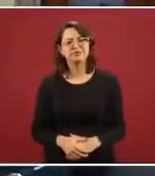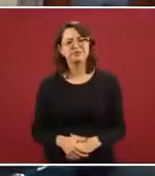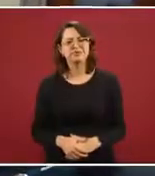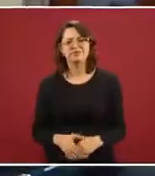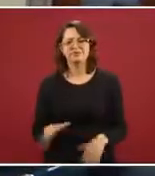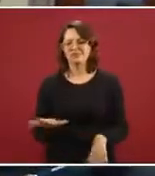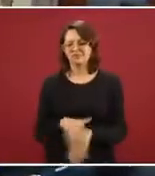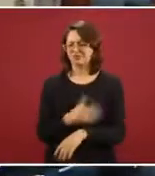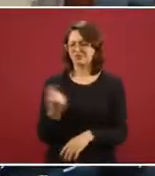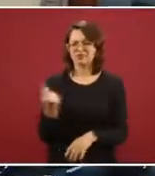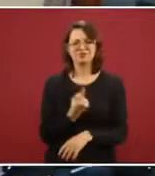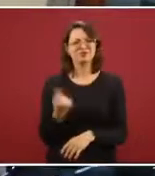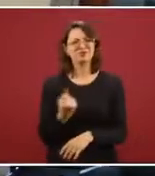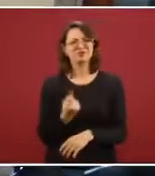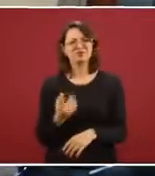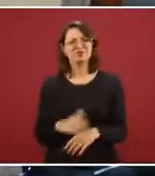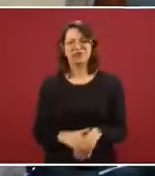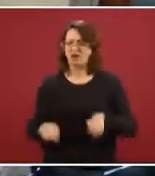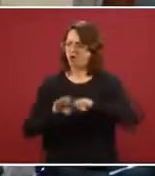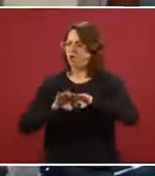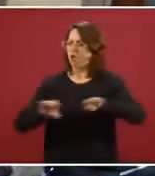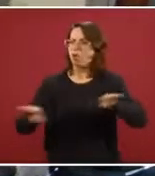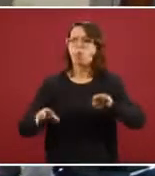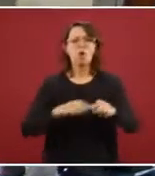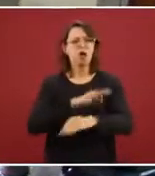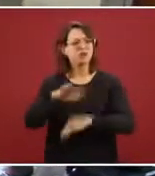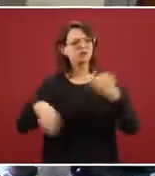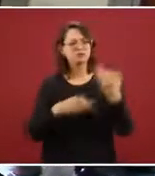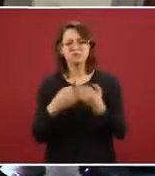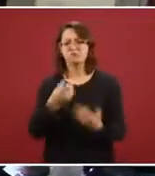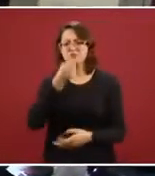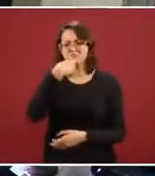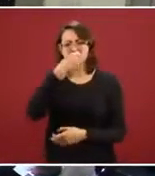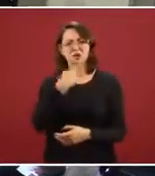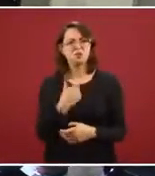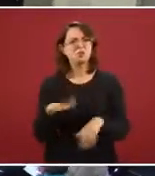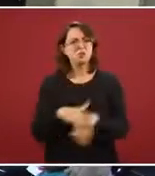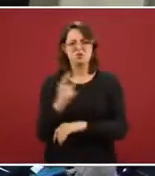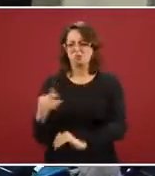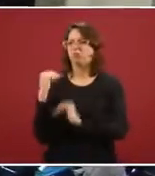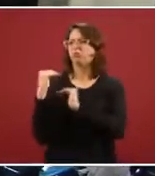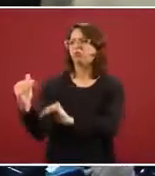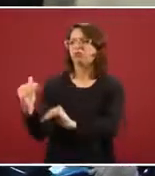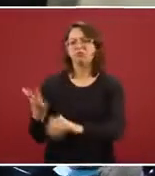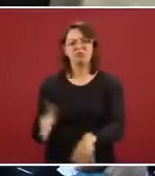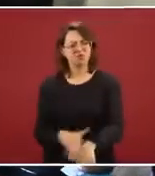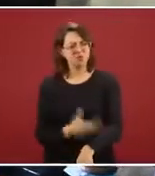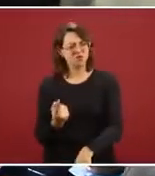porque no todos los medicamentos porque el cuadro básico